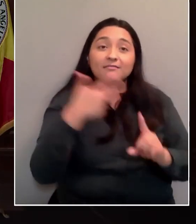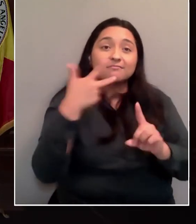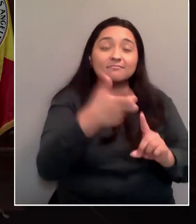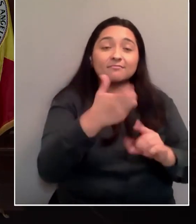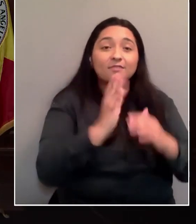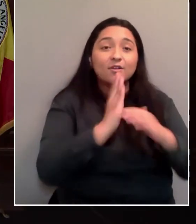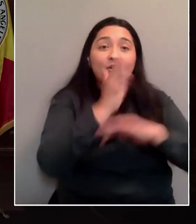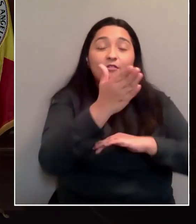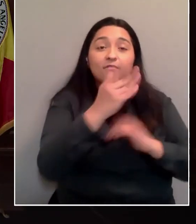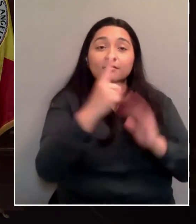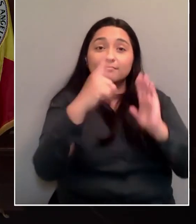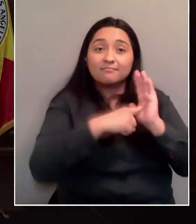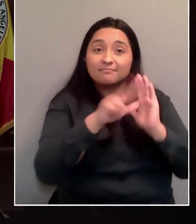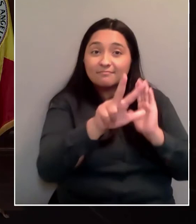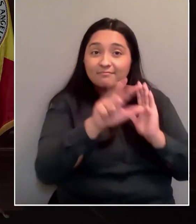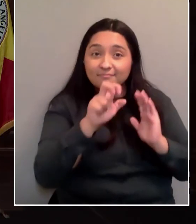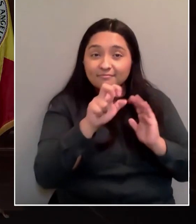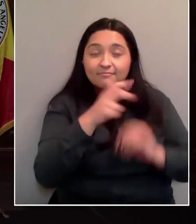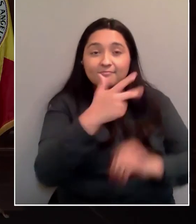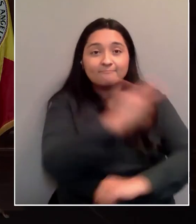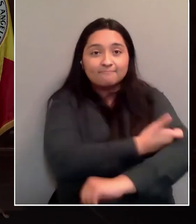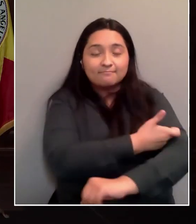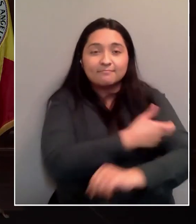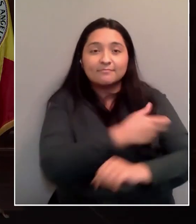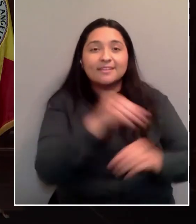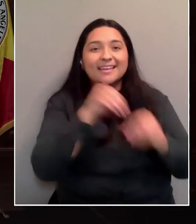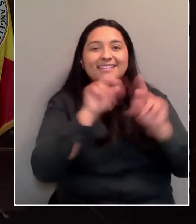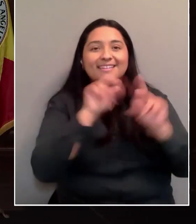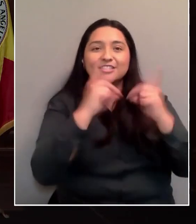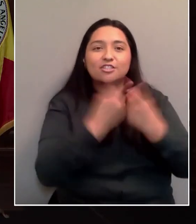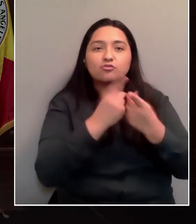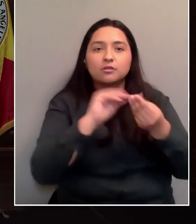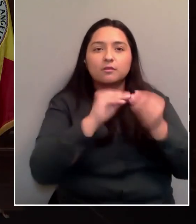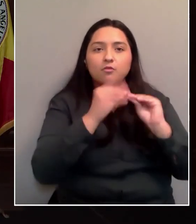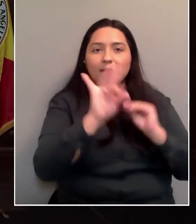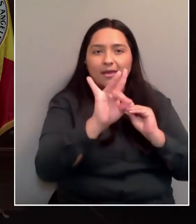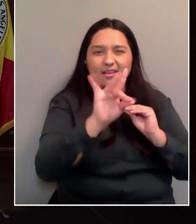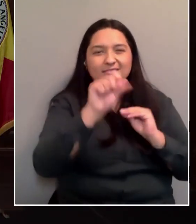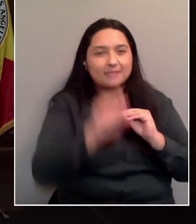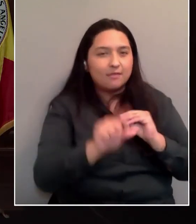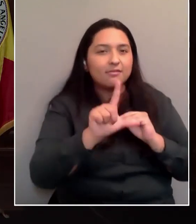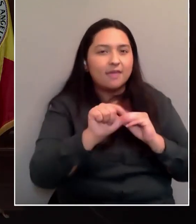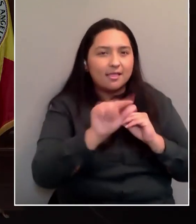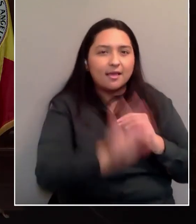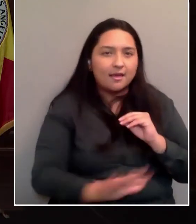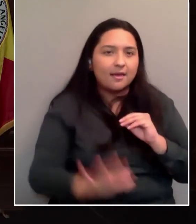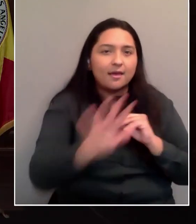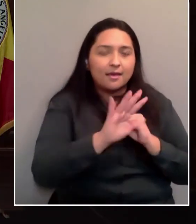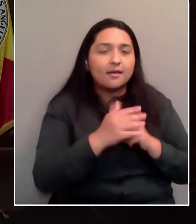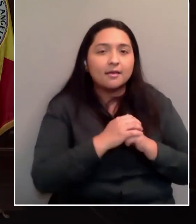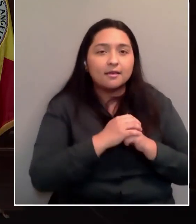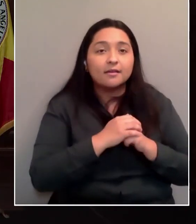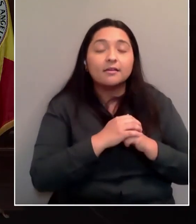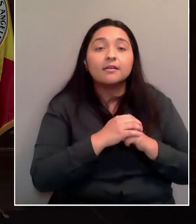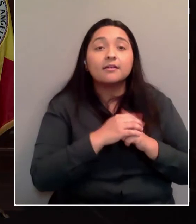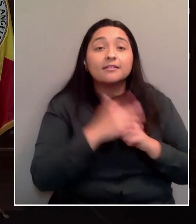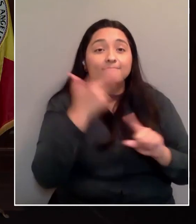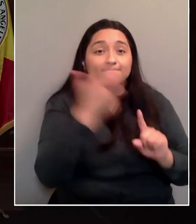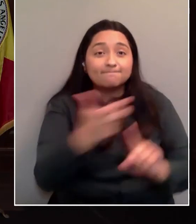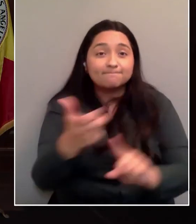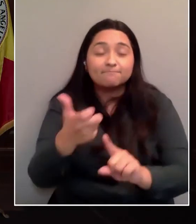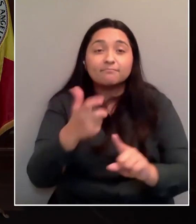8, en el sur de Los Angeles. Entre ellos, el 90% eran personas de color.